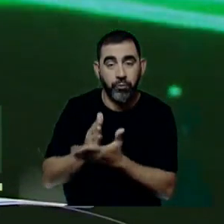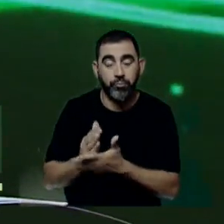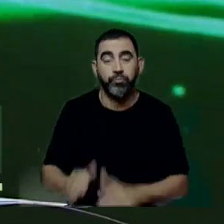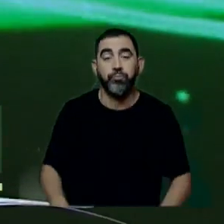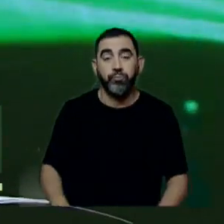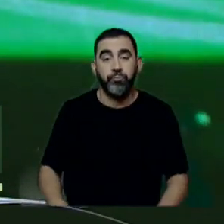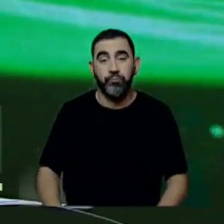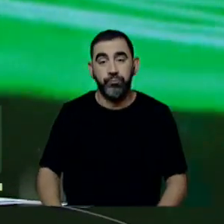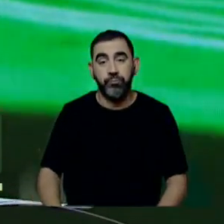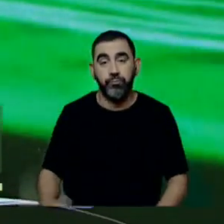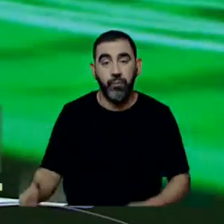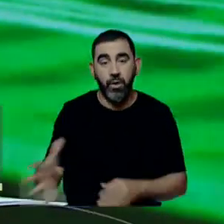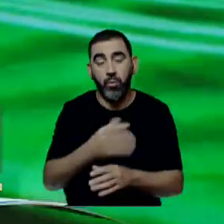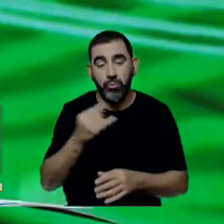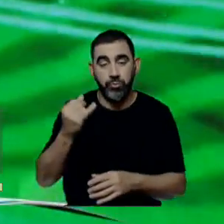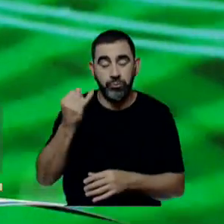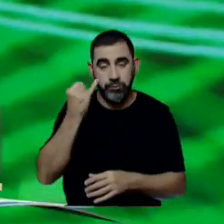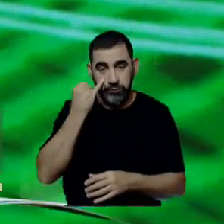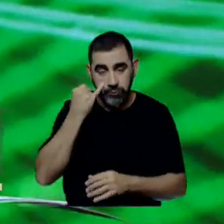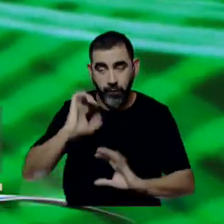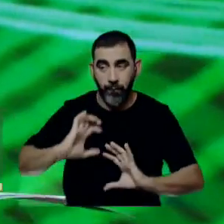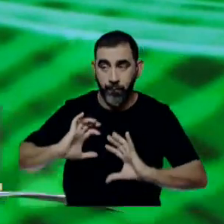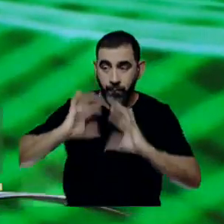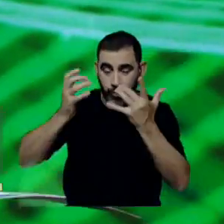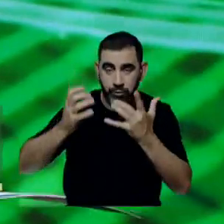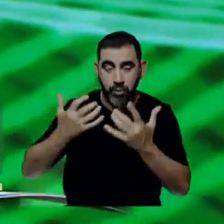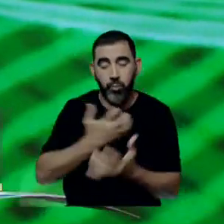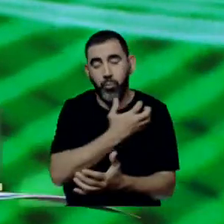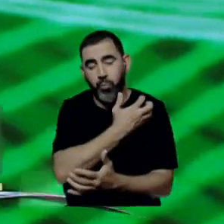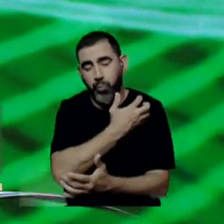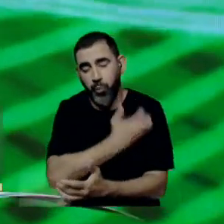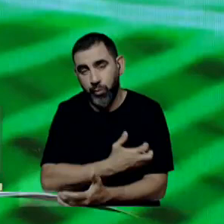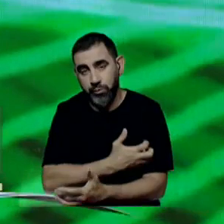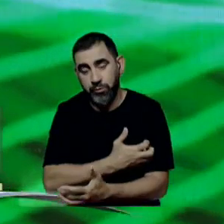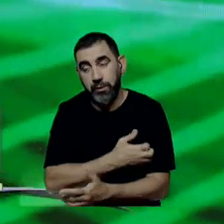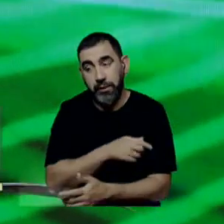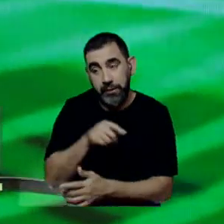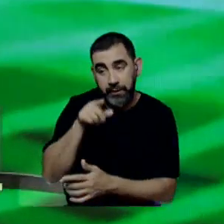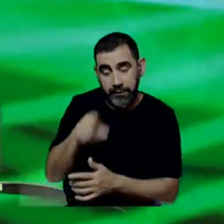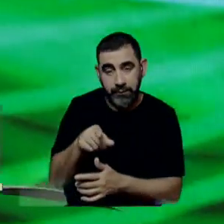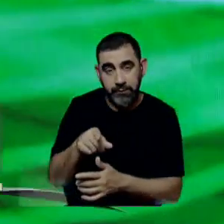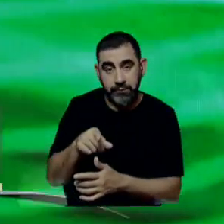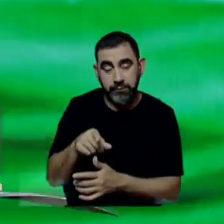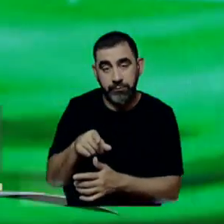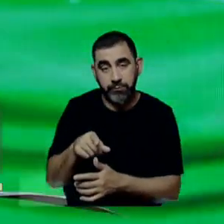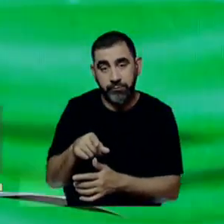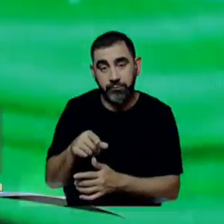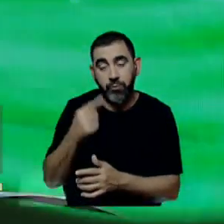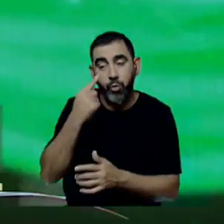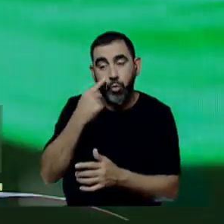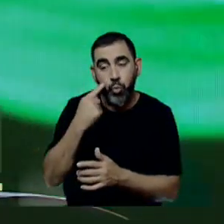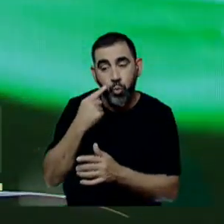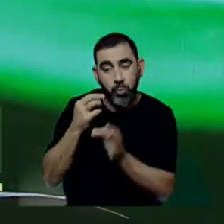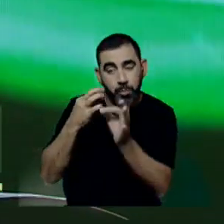vulneración de derechos. Abuso sexual, violencias, pobreza. Y ahí es donde miré los indicadores